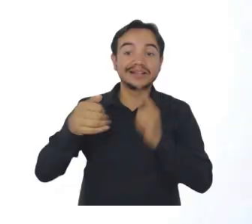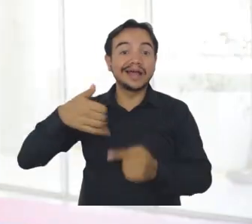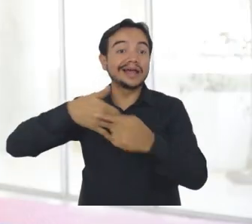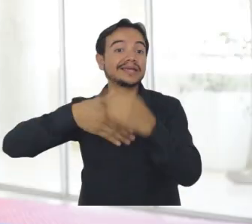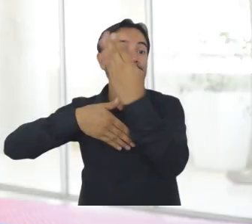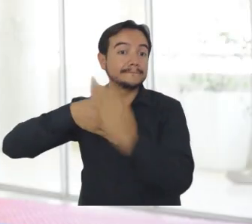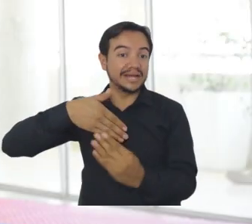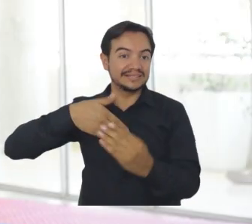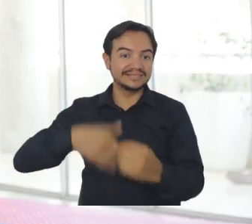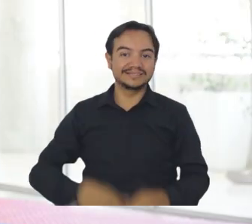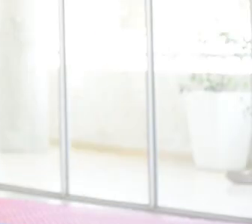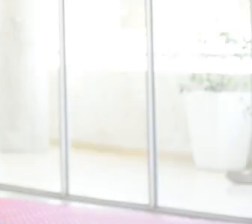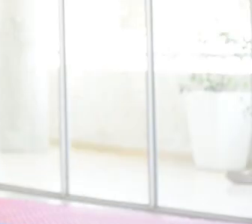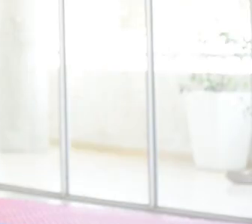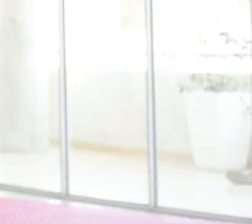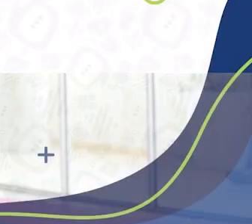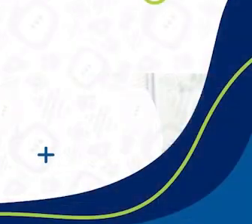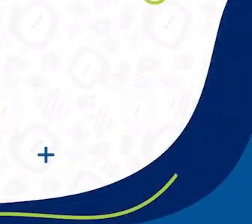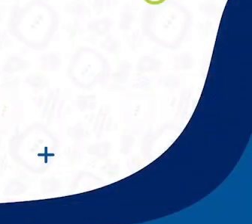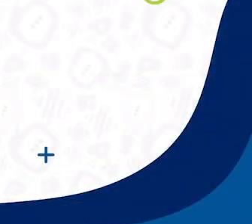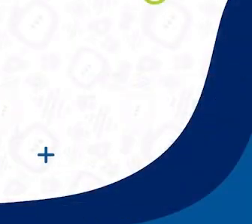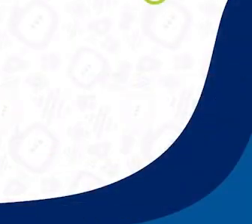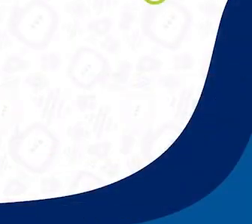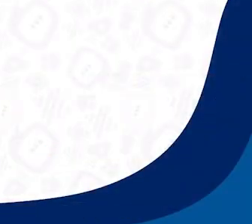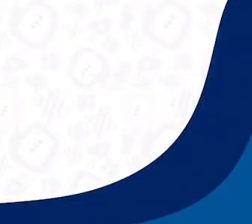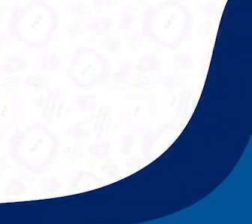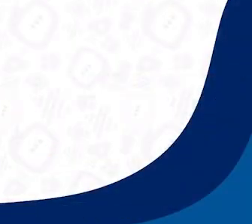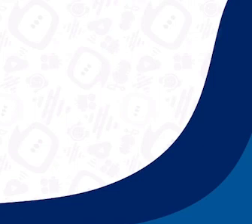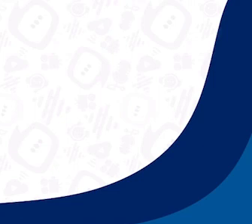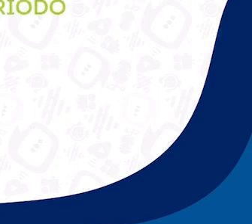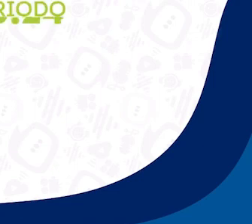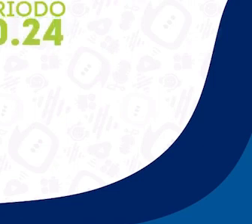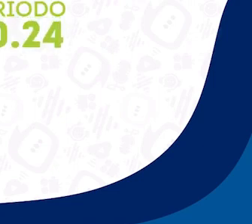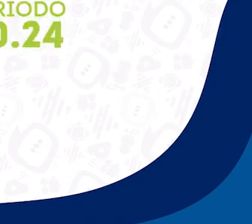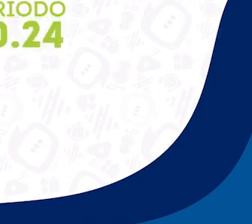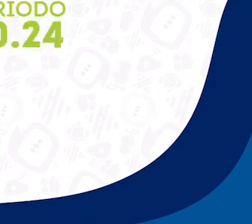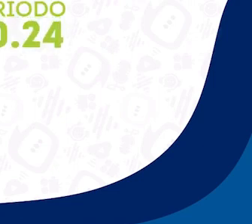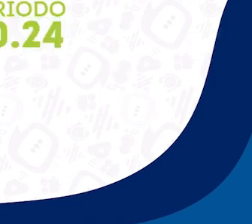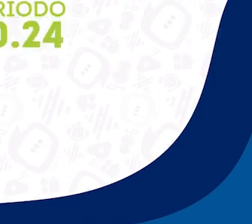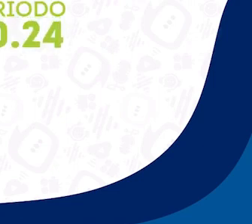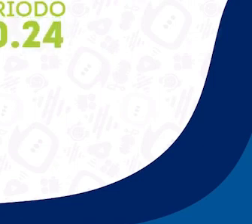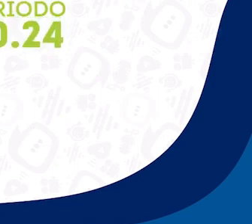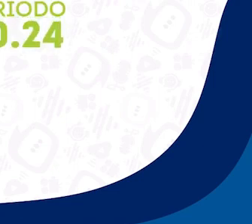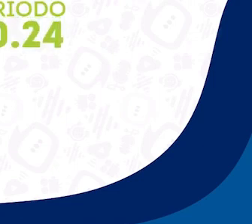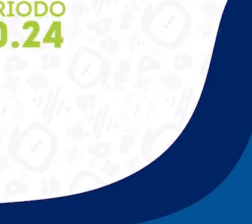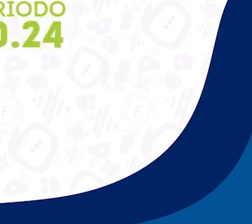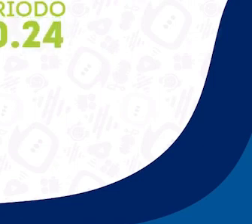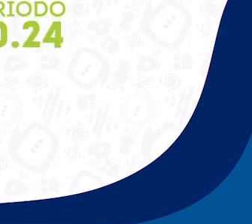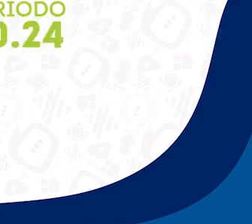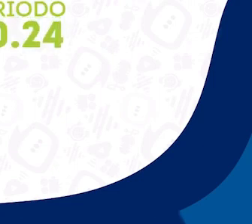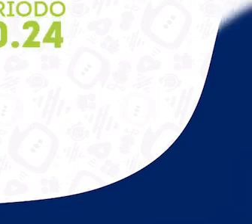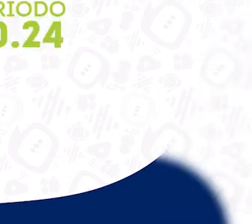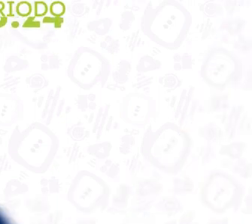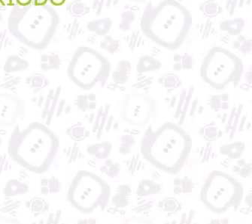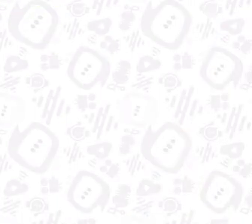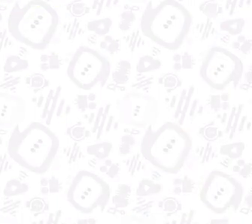realizado en Brasil. Universidad del Magdalena, aún más incluyente e innovadora.